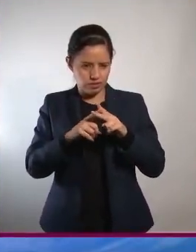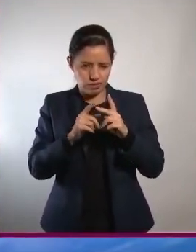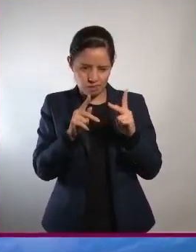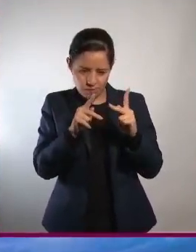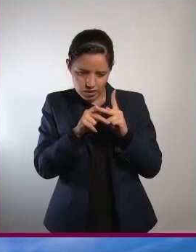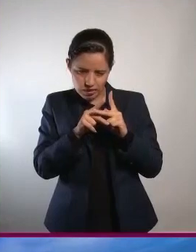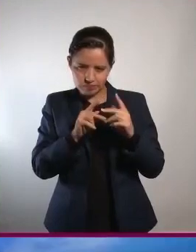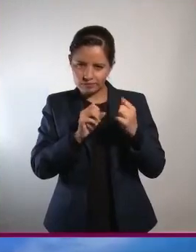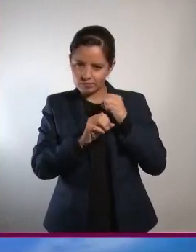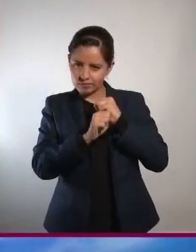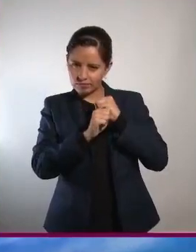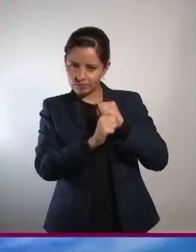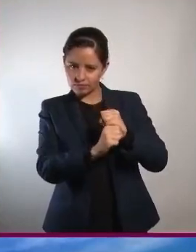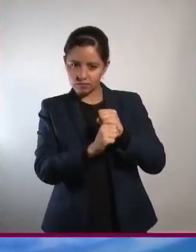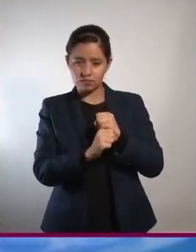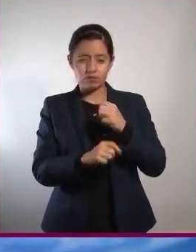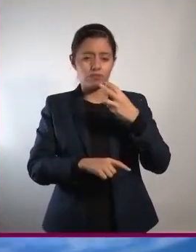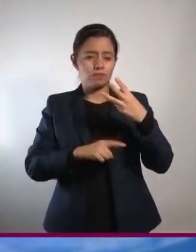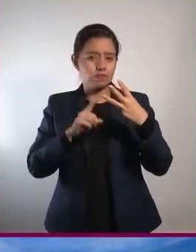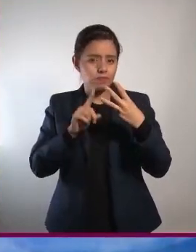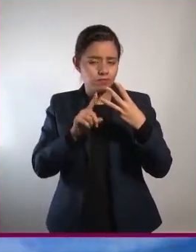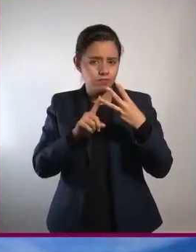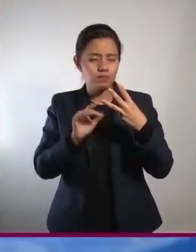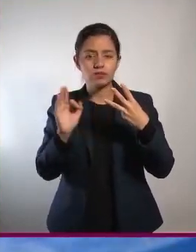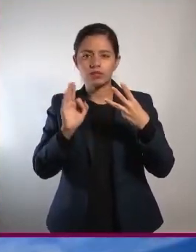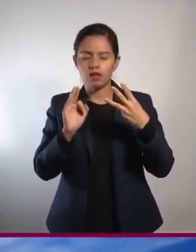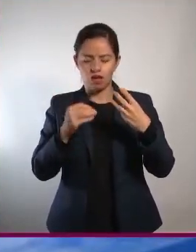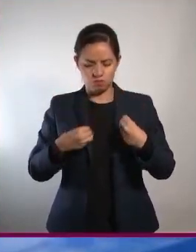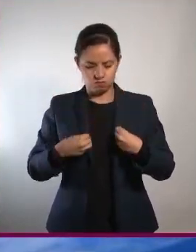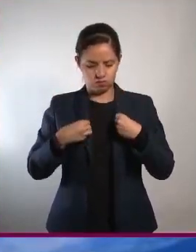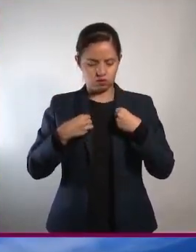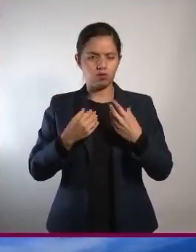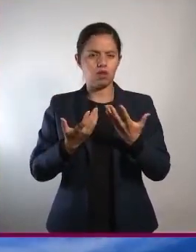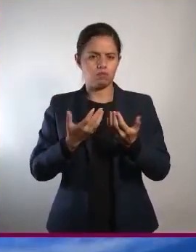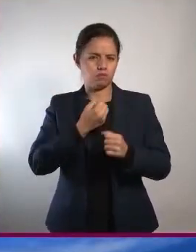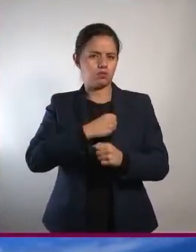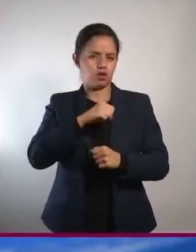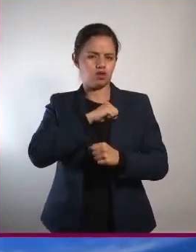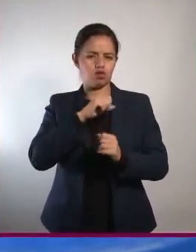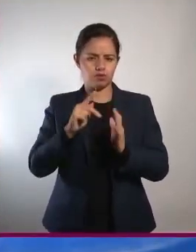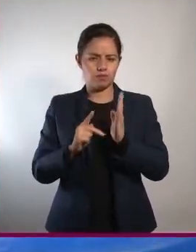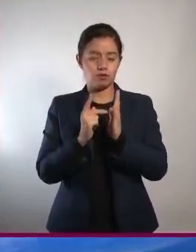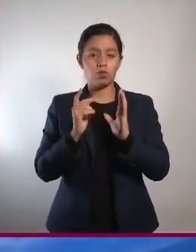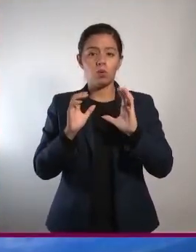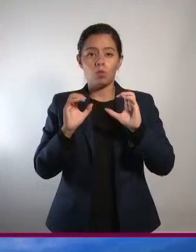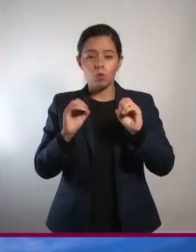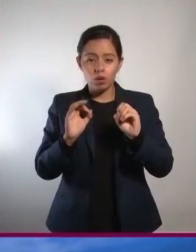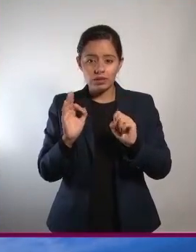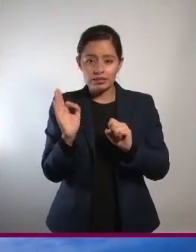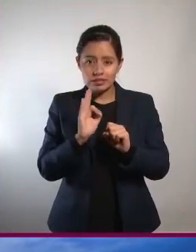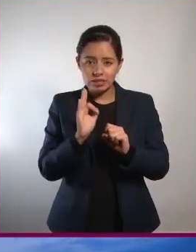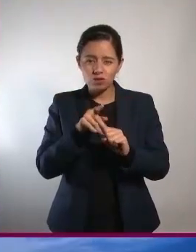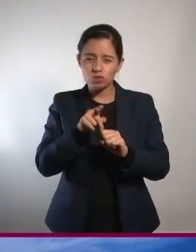o bien el desenlace es la recuperación o se tiene una respuesta inflamatoria